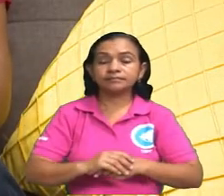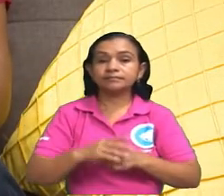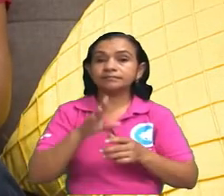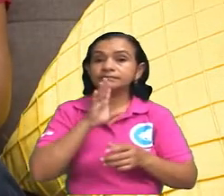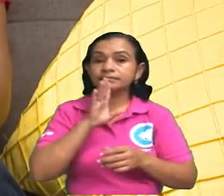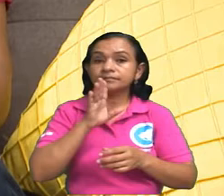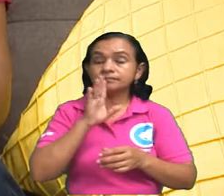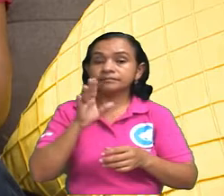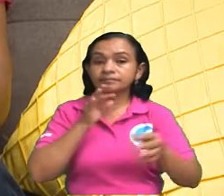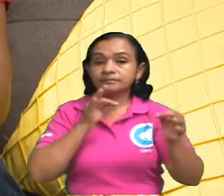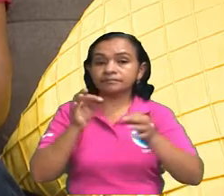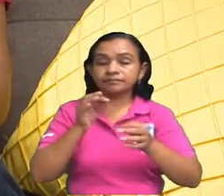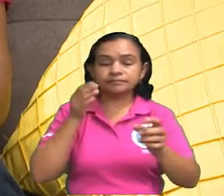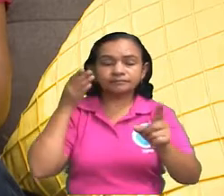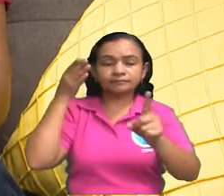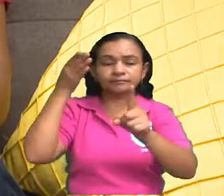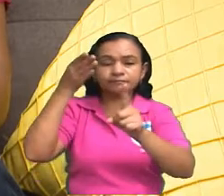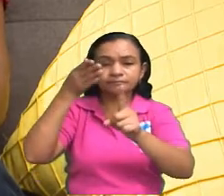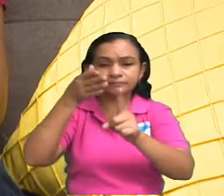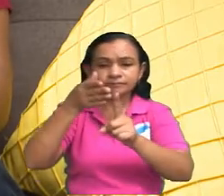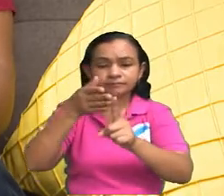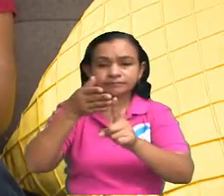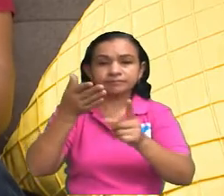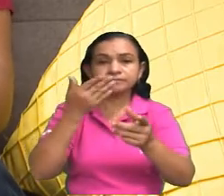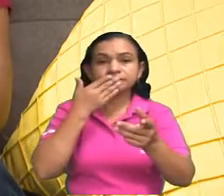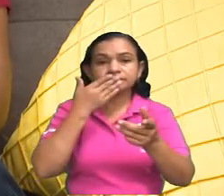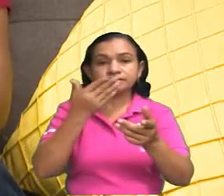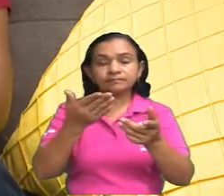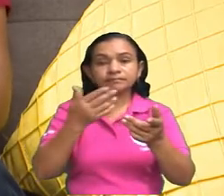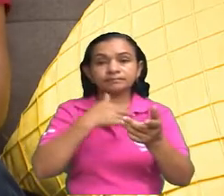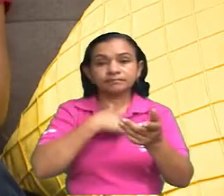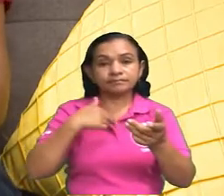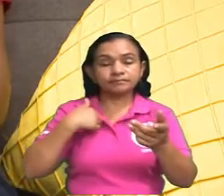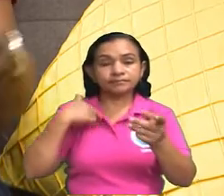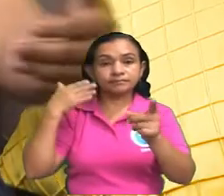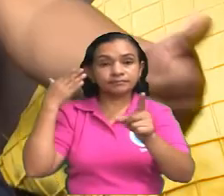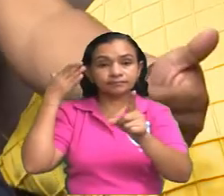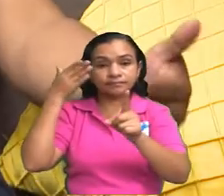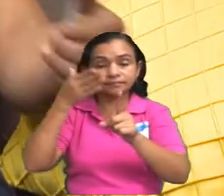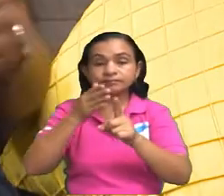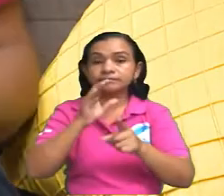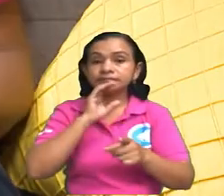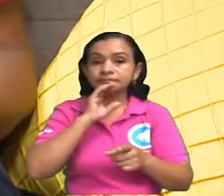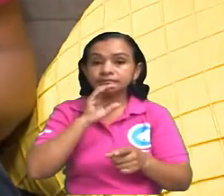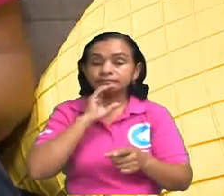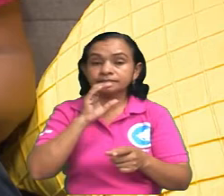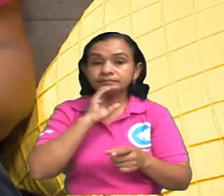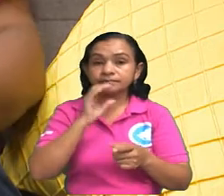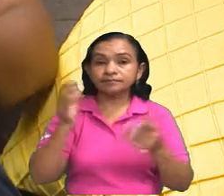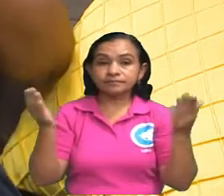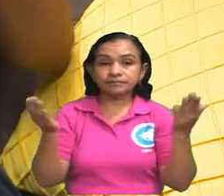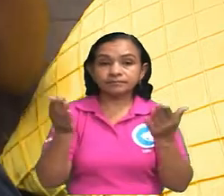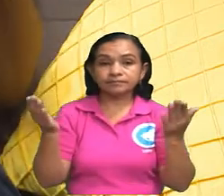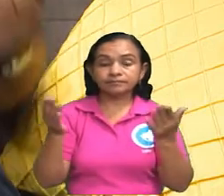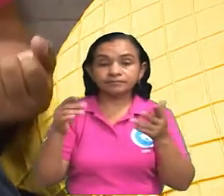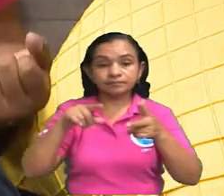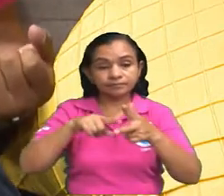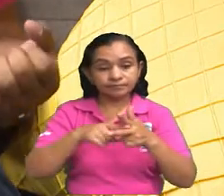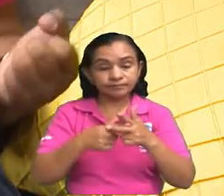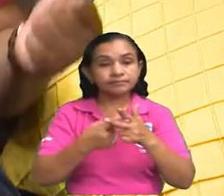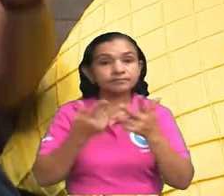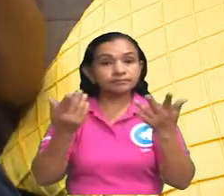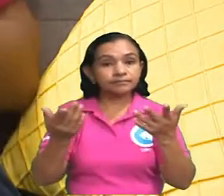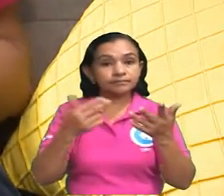referirnos a ello, lealtad, y en ese sentido, bueno, uno lealtad a Cuba, pero también a partir de esa